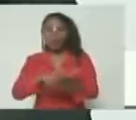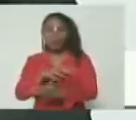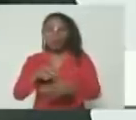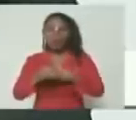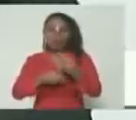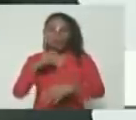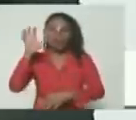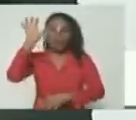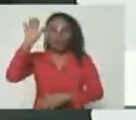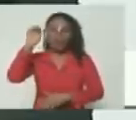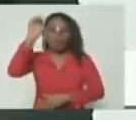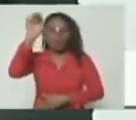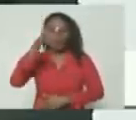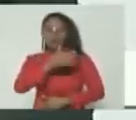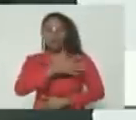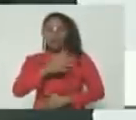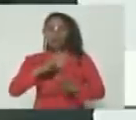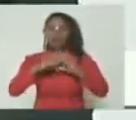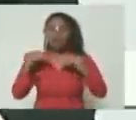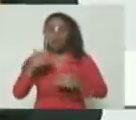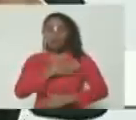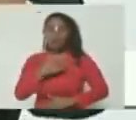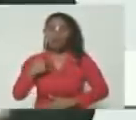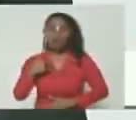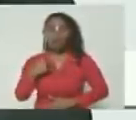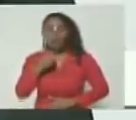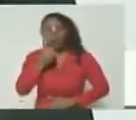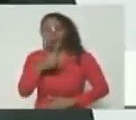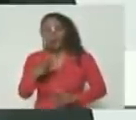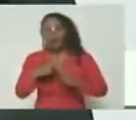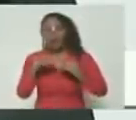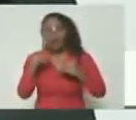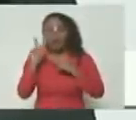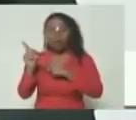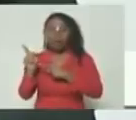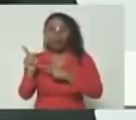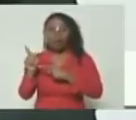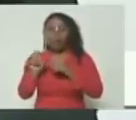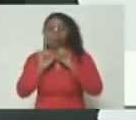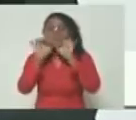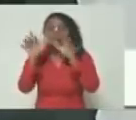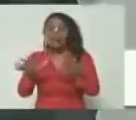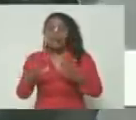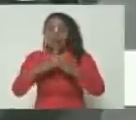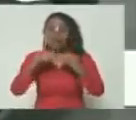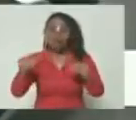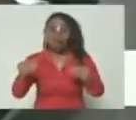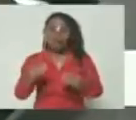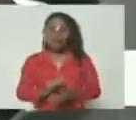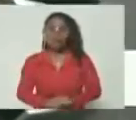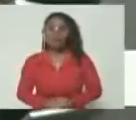al futuro que todos queremos. Bueno, esto es todo. Bendiciones para todos.